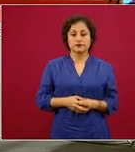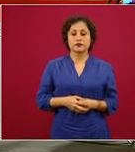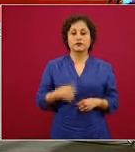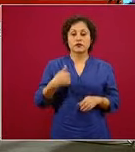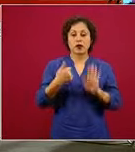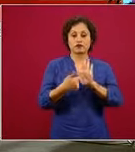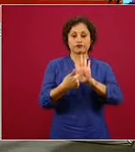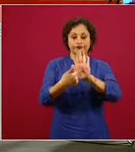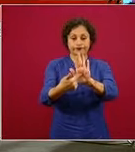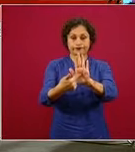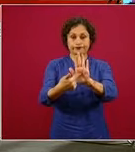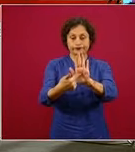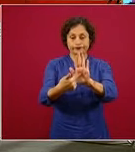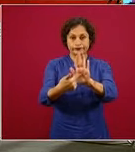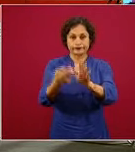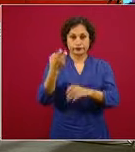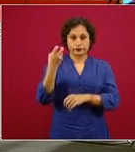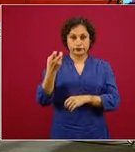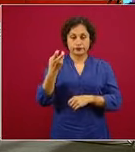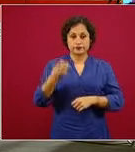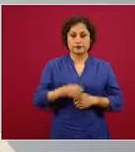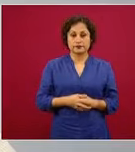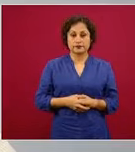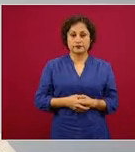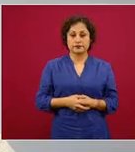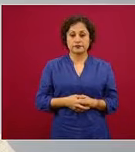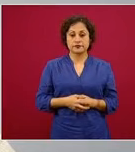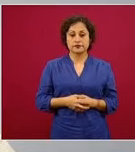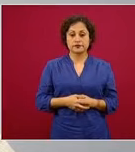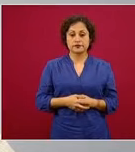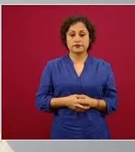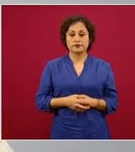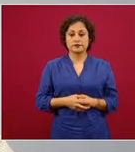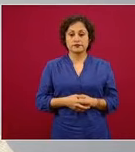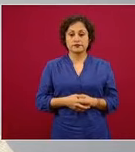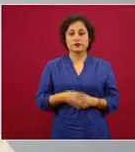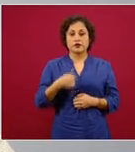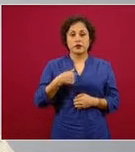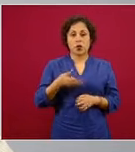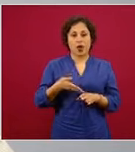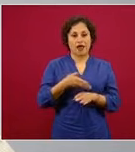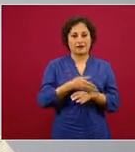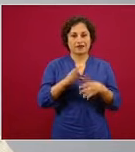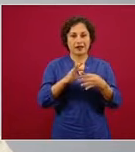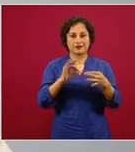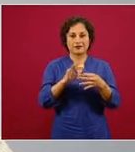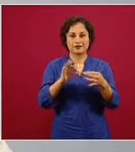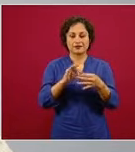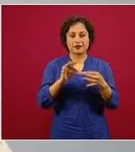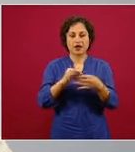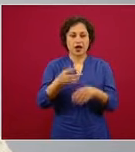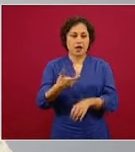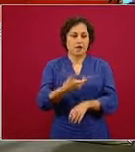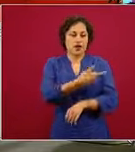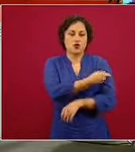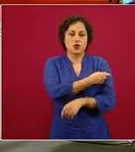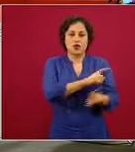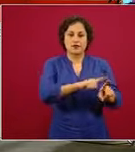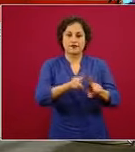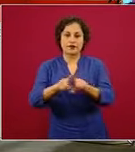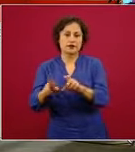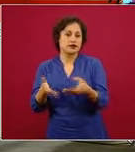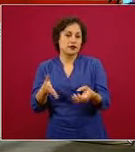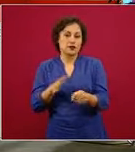tipos, estas bases, bajo las bases técnicas que les he mencionado, los tipos de vacuna y cómo van.